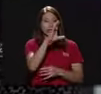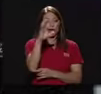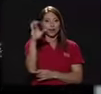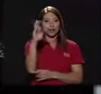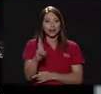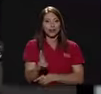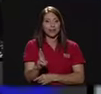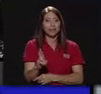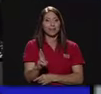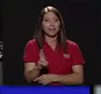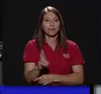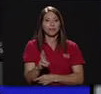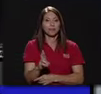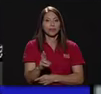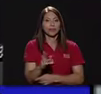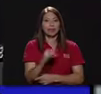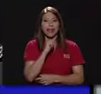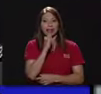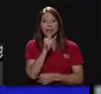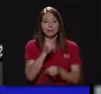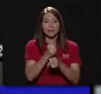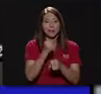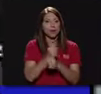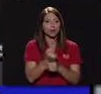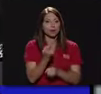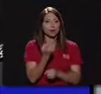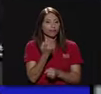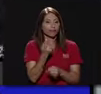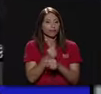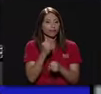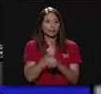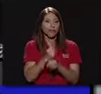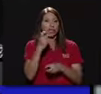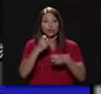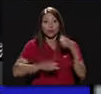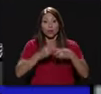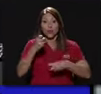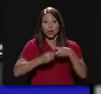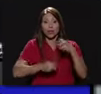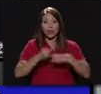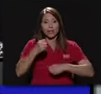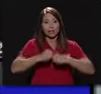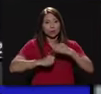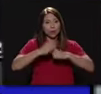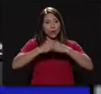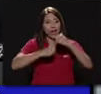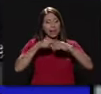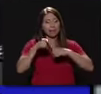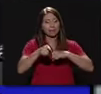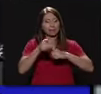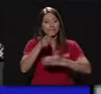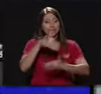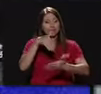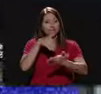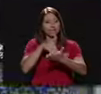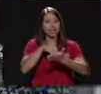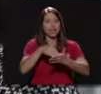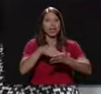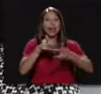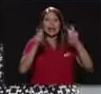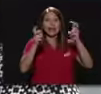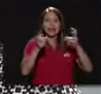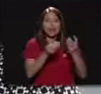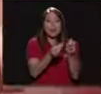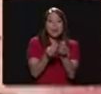Sí, bueno, en Costa Rica el desempleo es un problema meramente estructural, ¿verdad? Y el tema